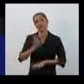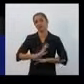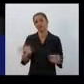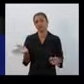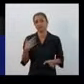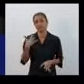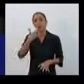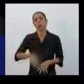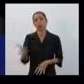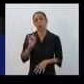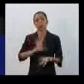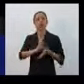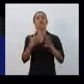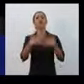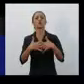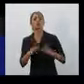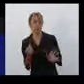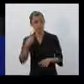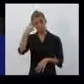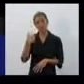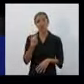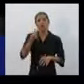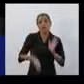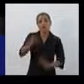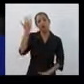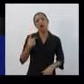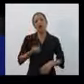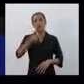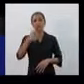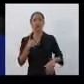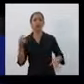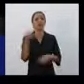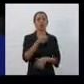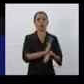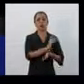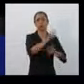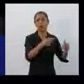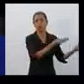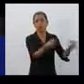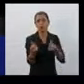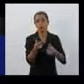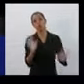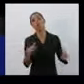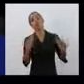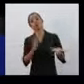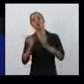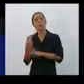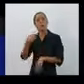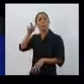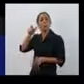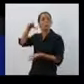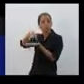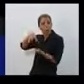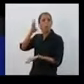creyó que para combatir la inflación lo que tenía que hacer era atacar el consumo y entonces que hizo le impidió a los bancos del crédito